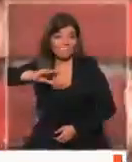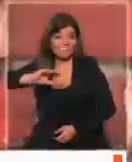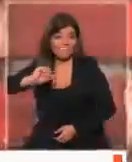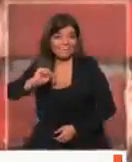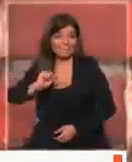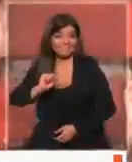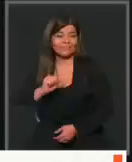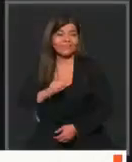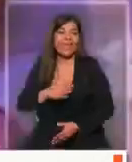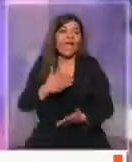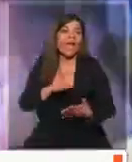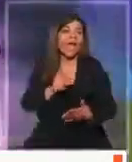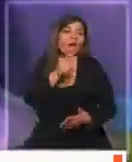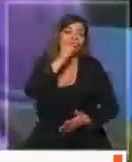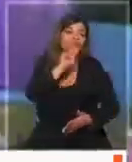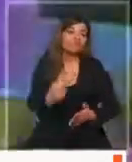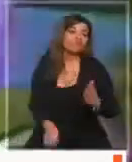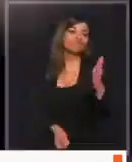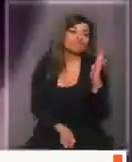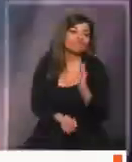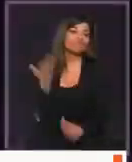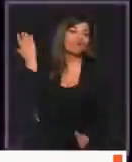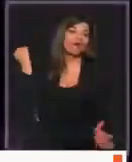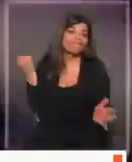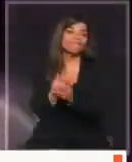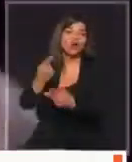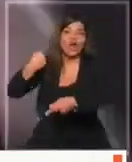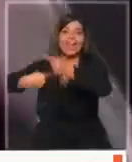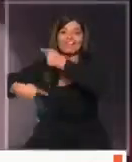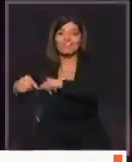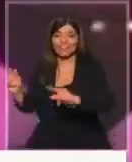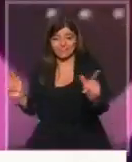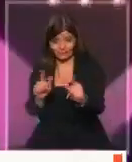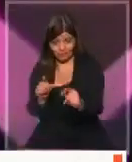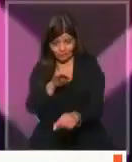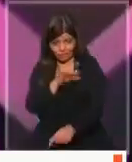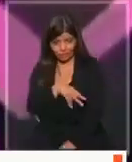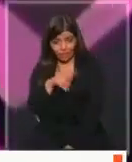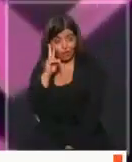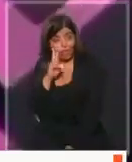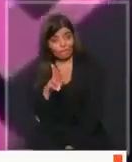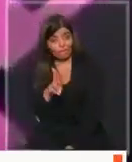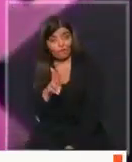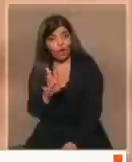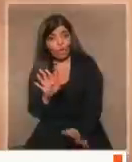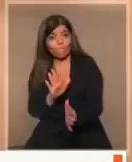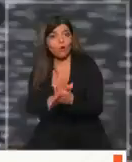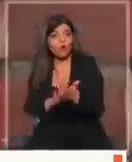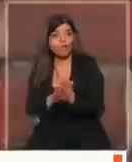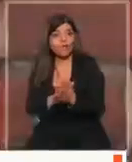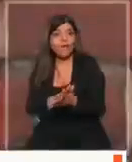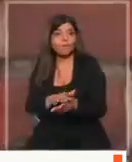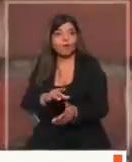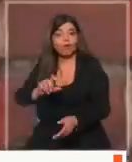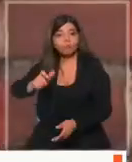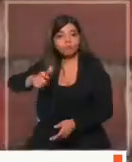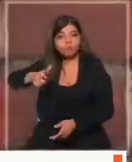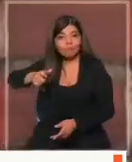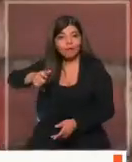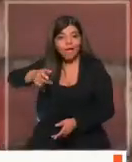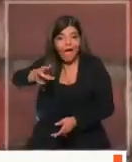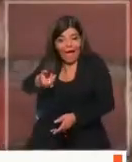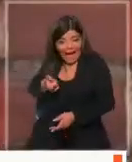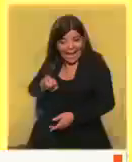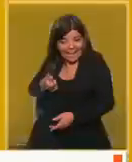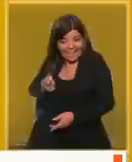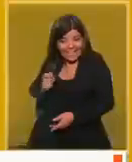Se aproxima un nuevo hito en la historia de la televisión en Chile, por lo que ya no veremos, por ejemplo, lo siguiente en las casas. ¿Era con alicate? ¡Oye,